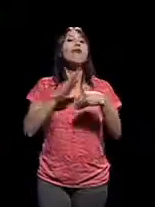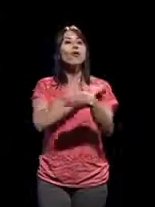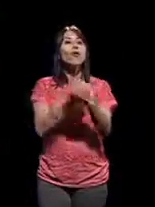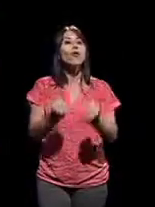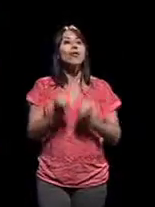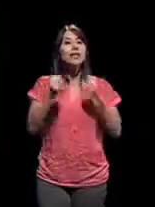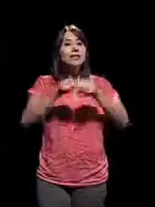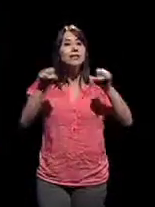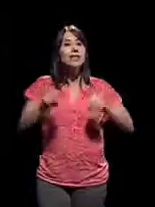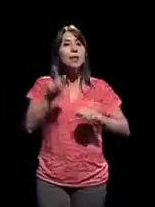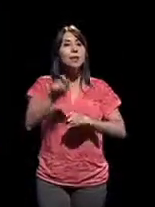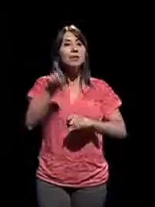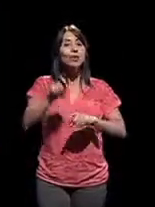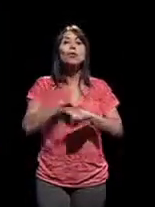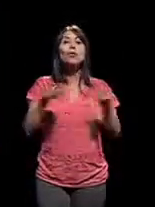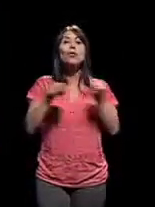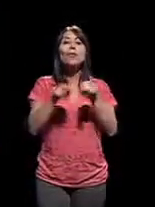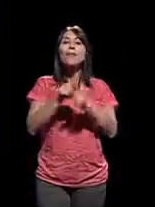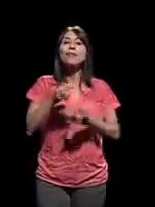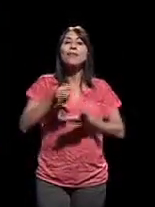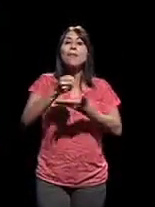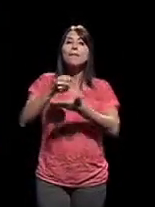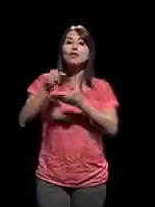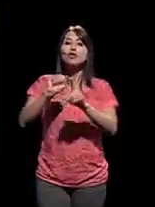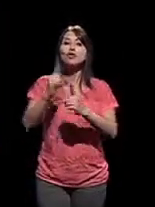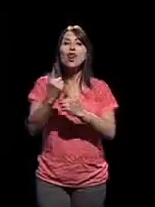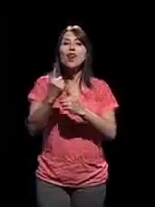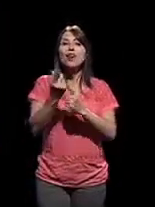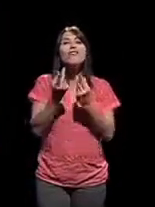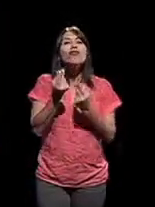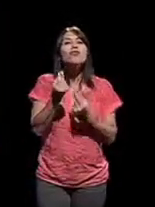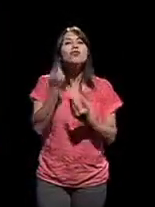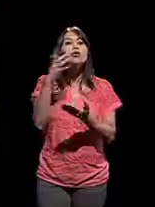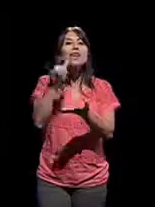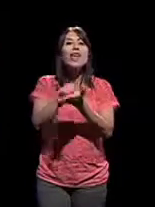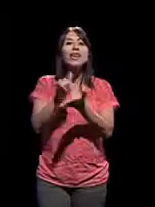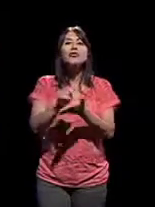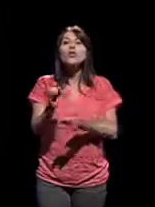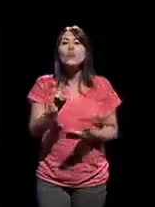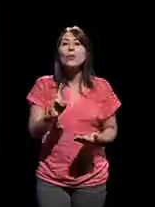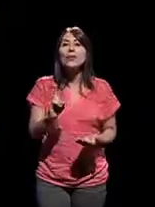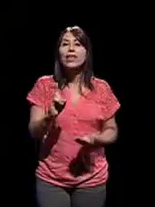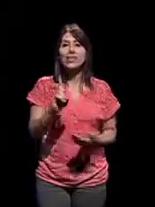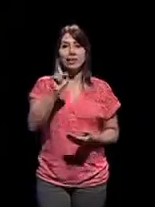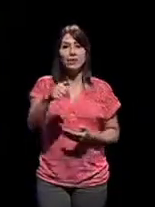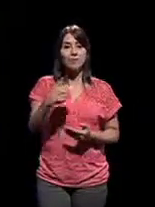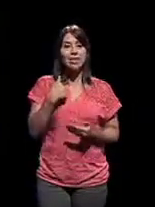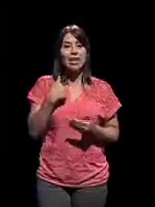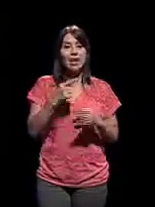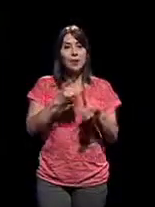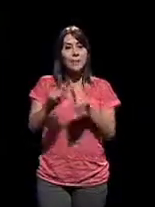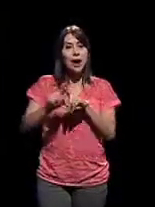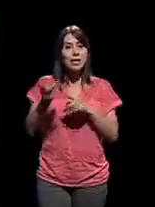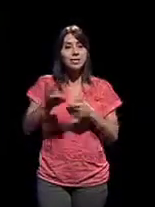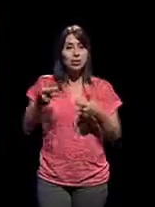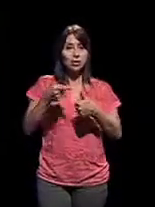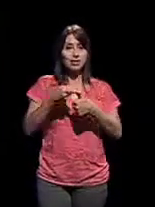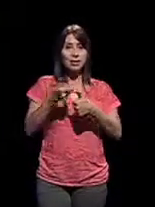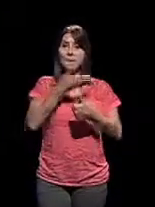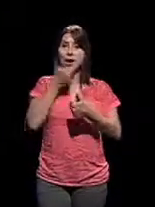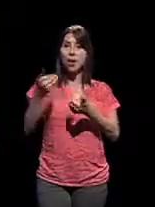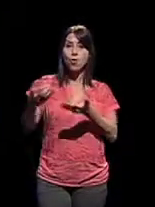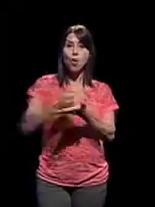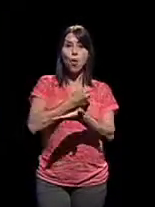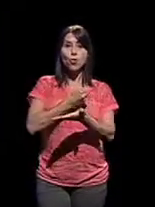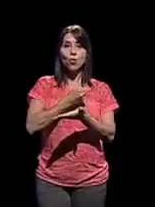fortalecer en los sistemas de inversión social que tenga el Estado y de dónde van a salir los recursos para esto. Para esto tenemos que tener varias cosas. Un mejor cobro